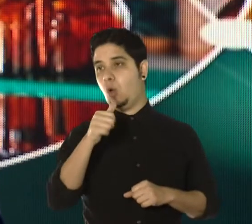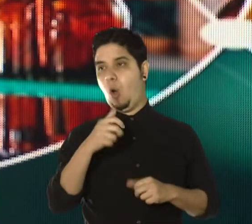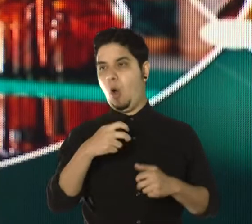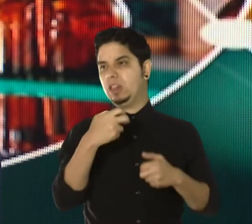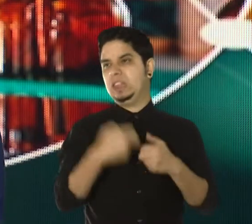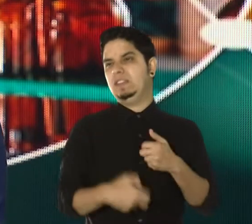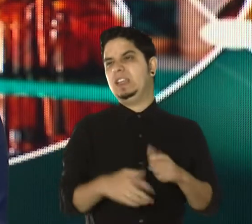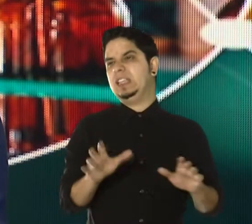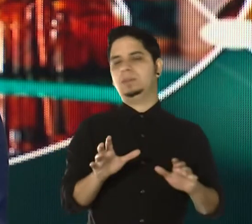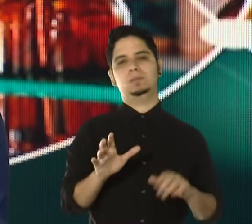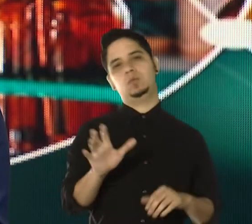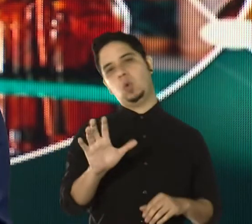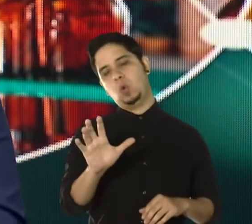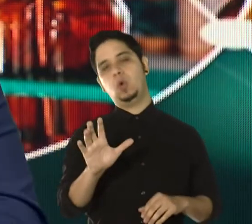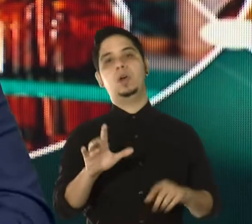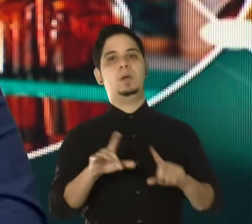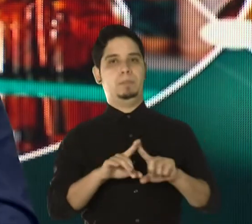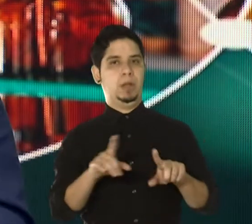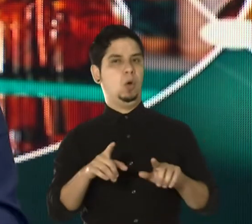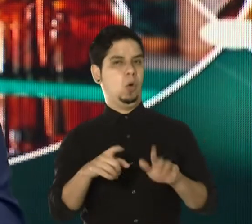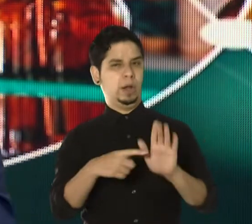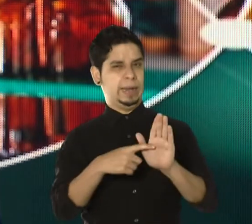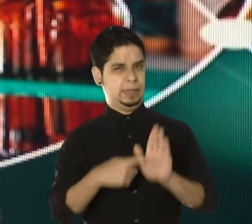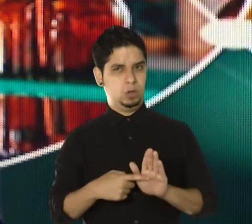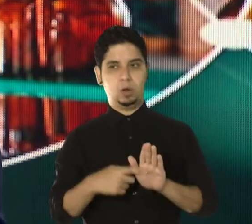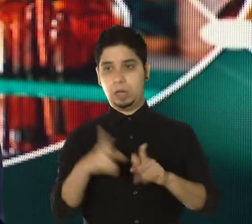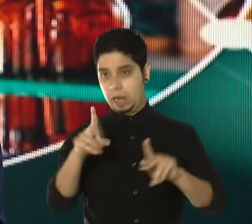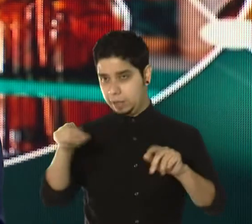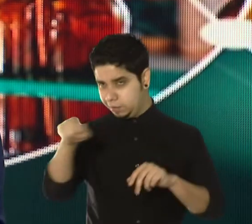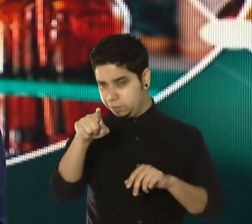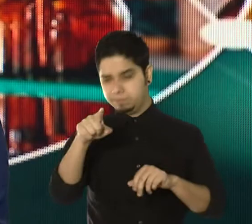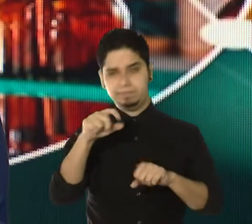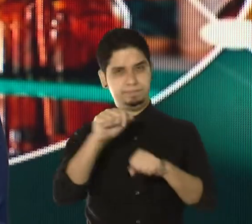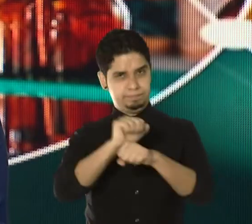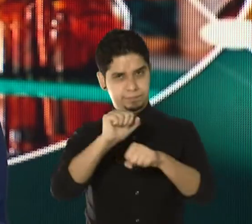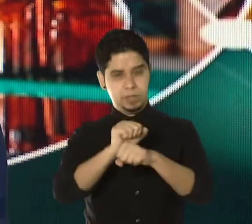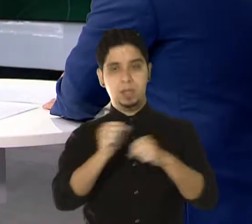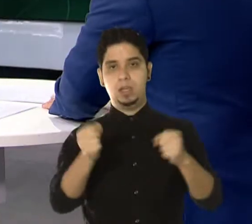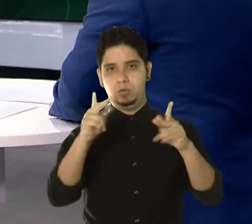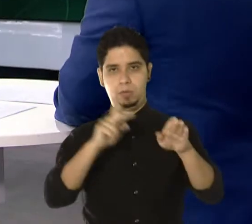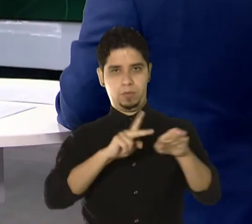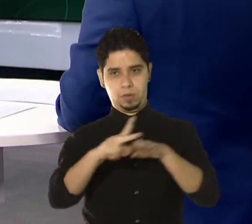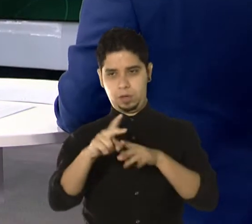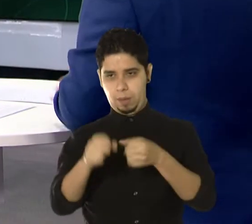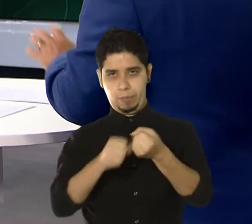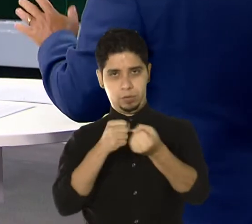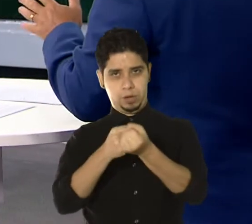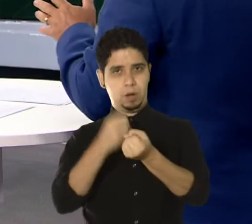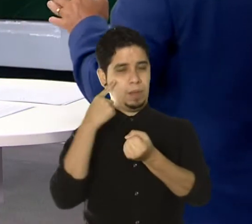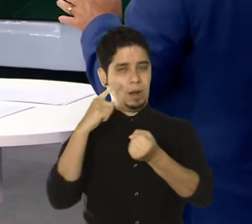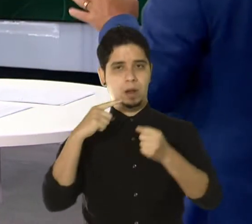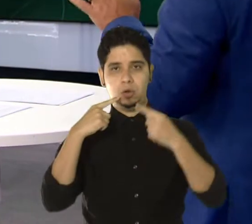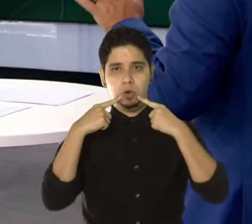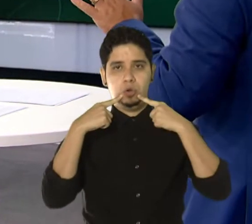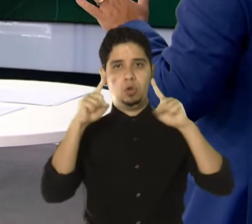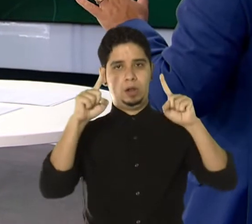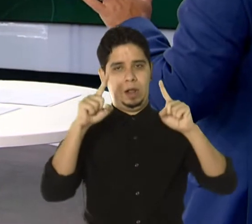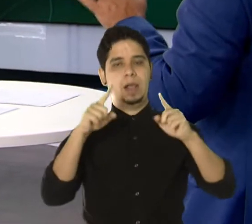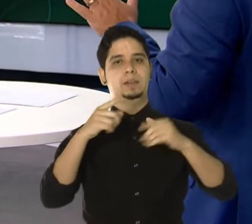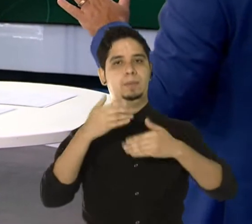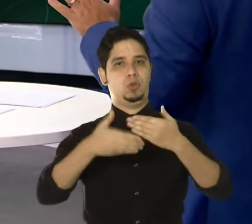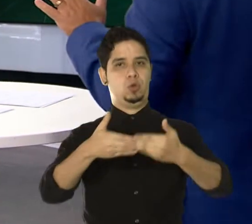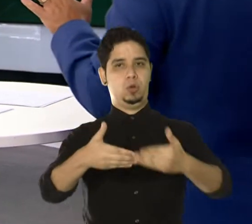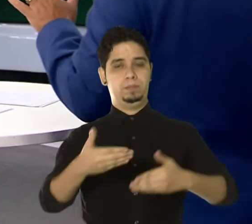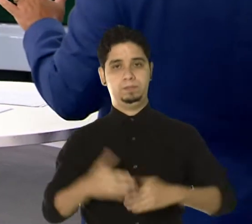difícil de preparar, pero requirió esfuerzo y muchos profesionales que colaboraron. Es decir, que fue disciplina,